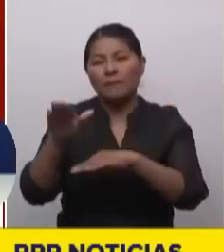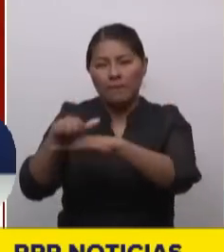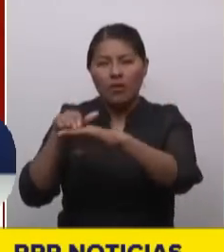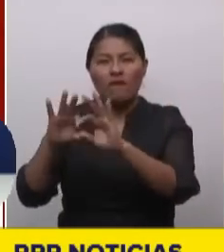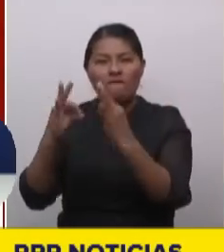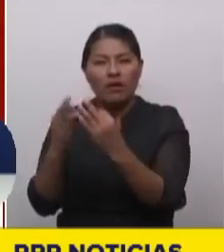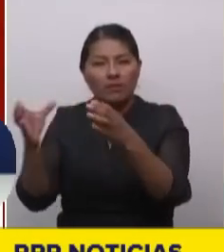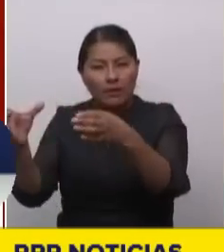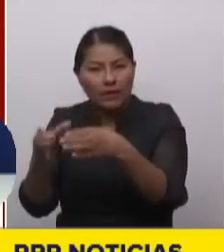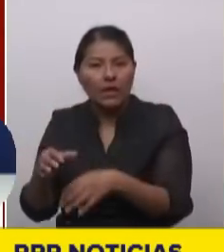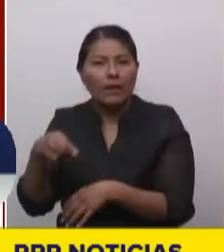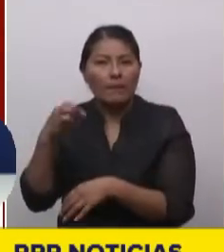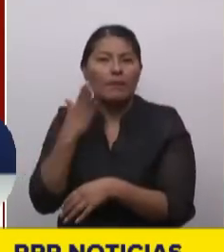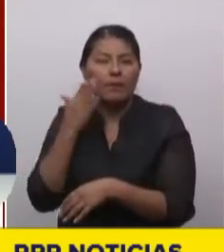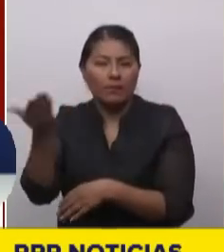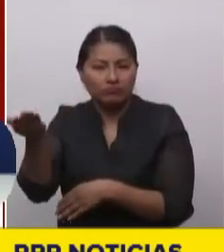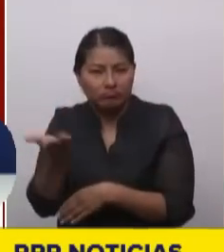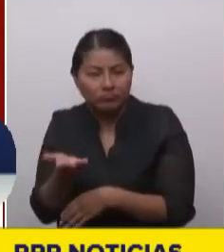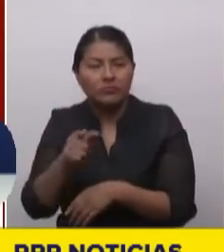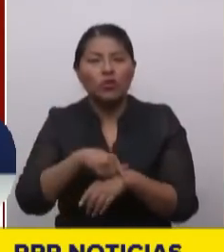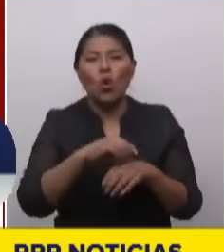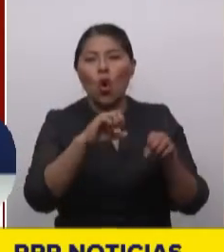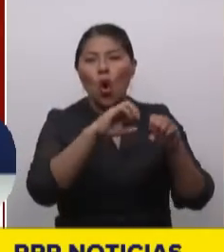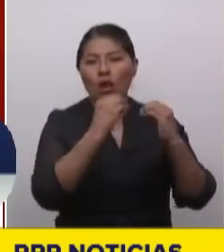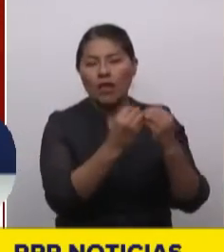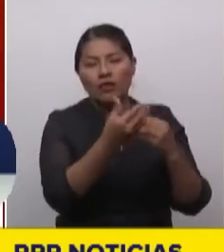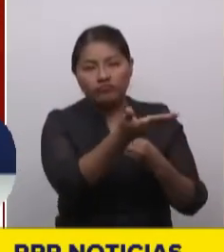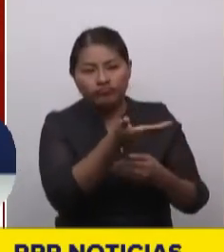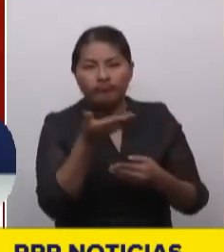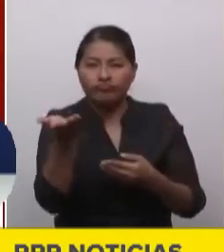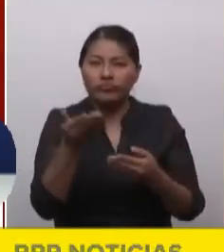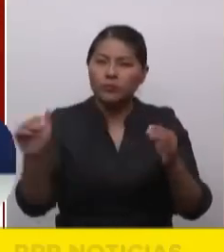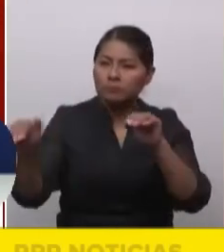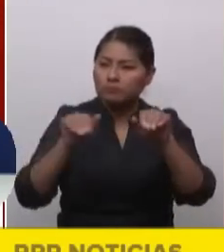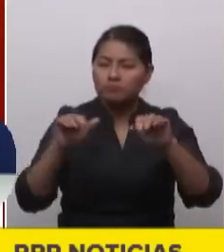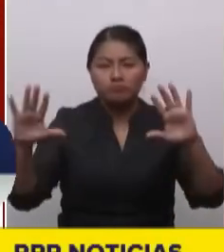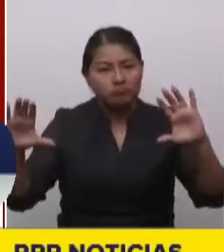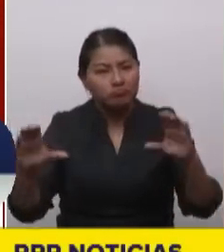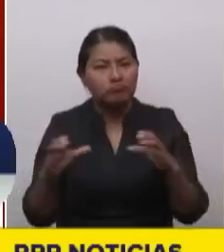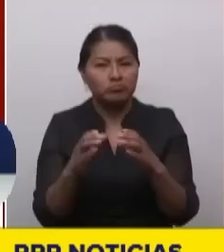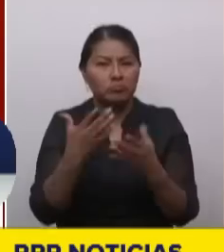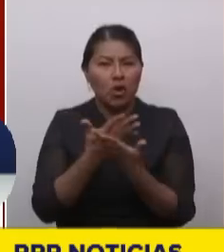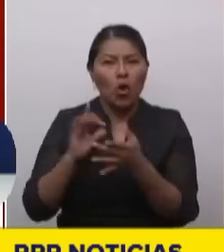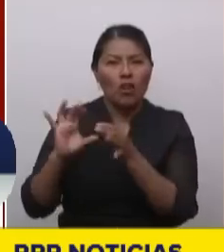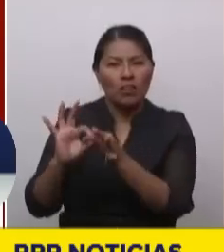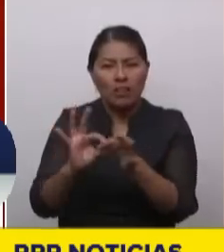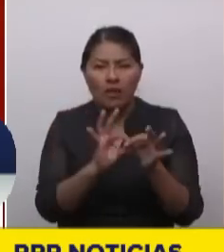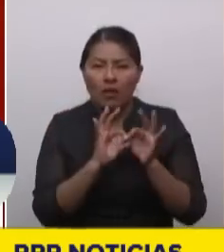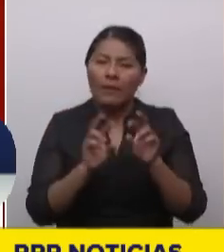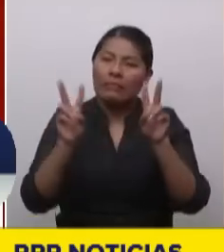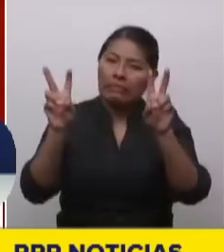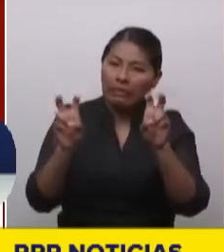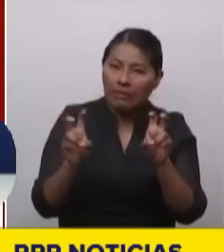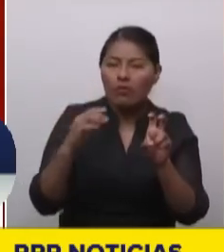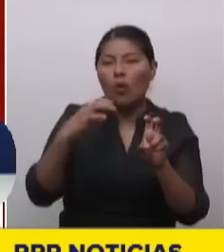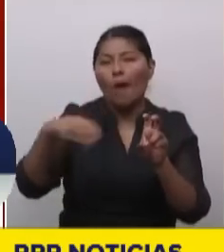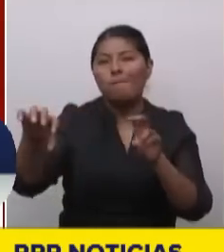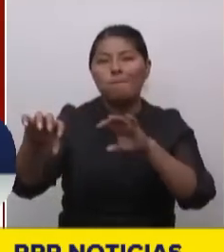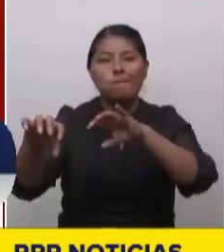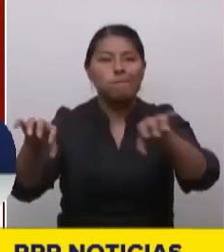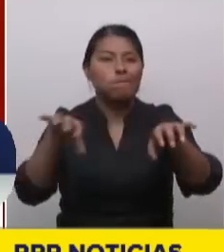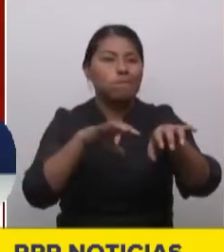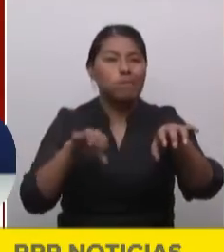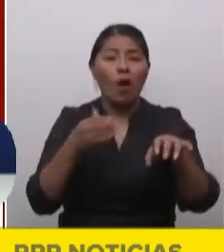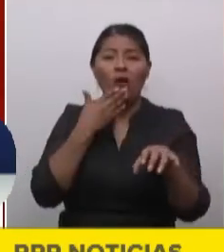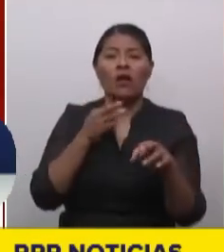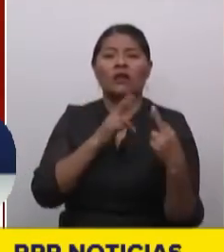a los padres, a todas las organizaciones que ven esos temas y hacer un tema articulado, ¿no? No que esté circunscrito